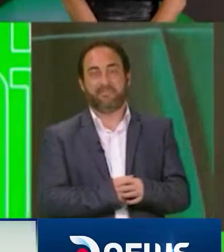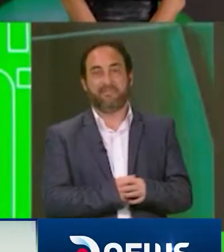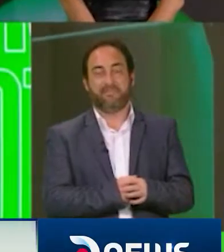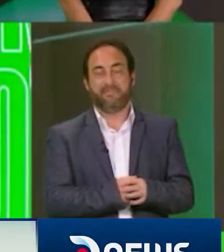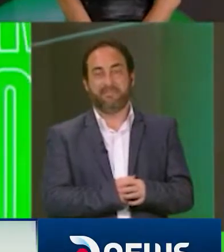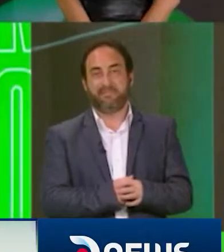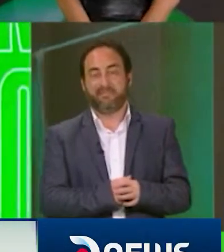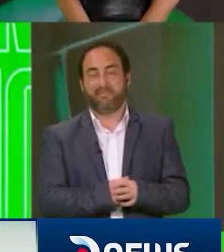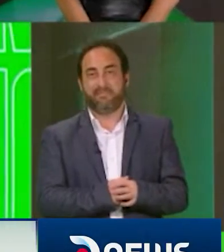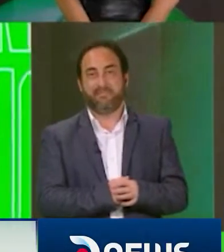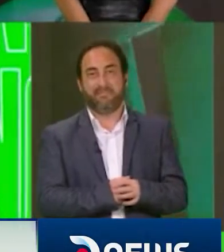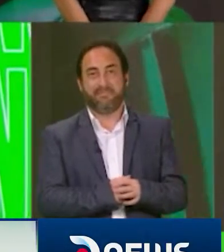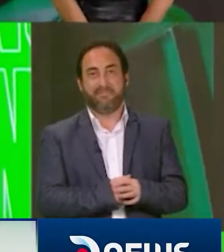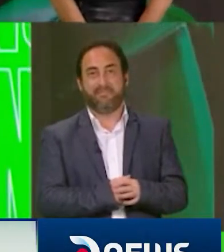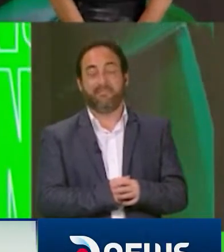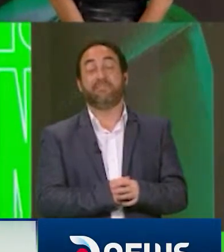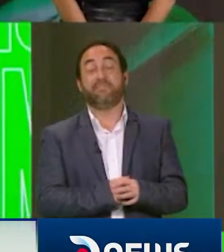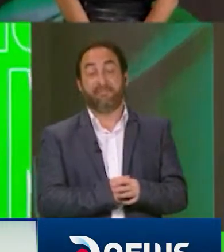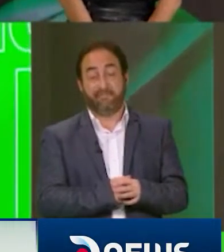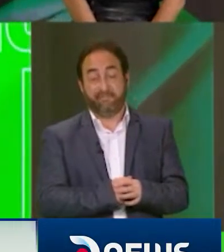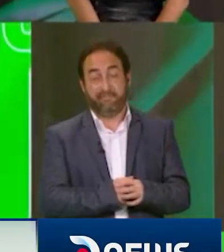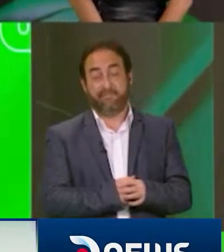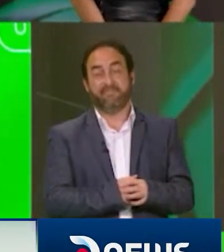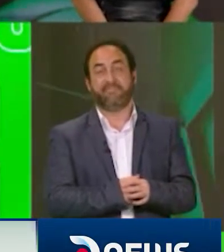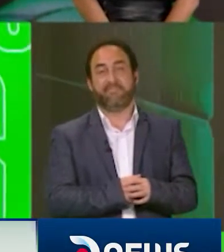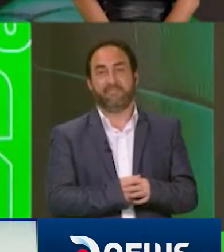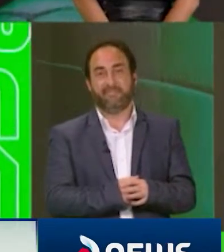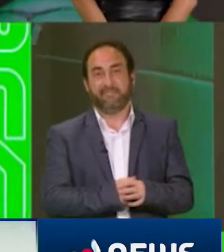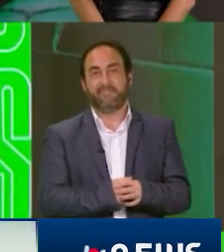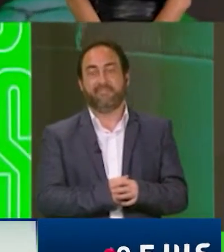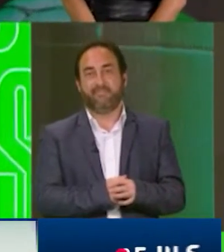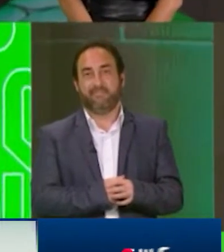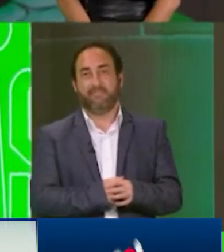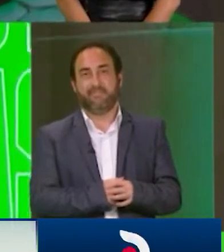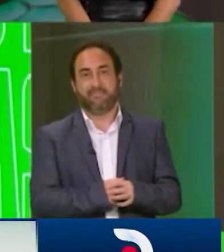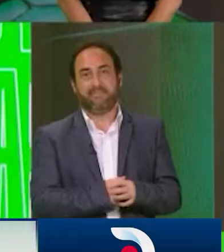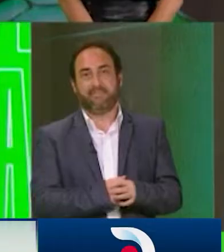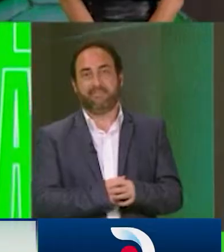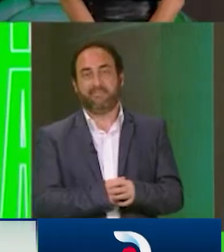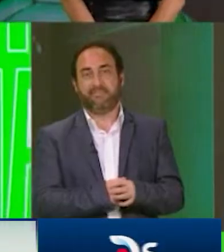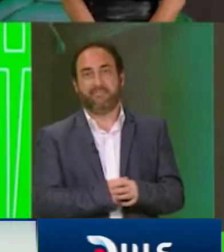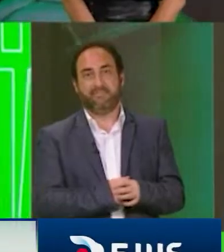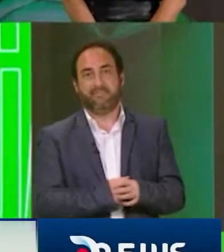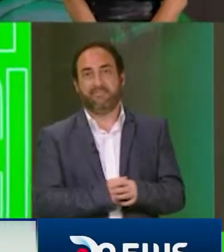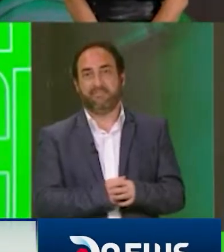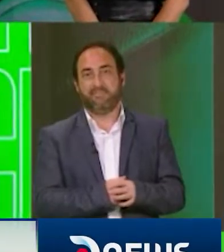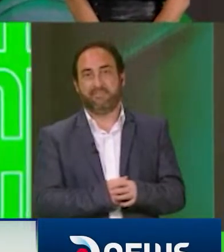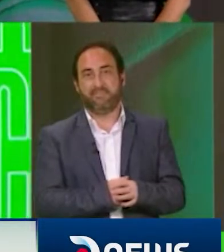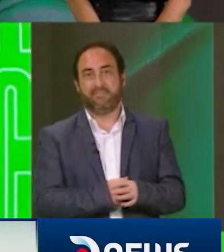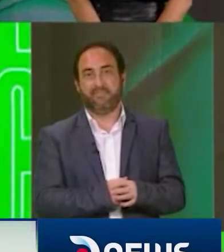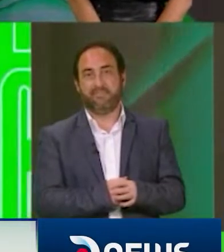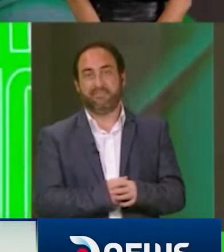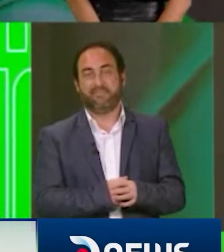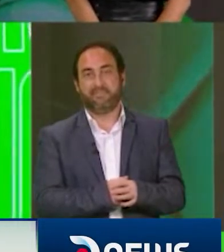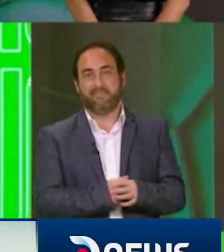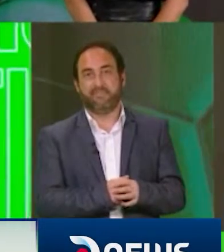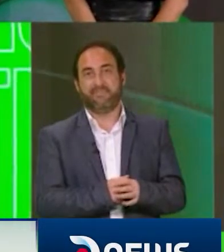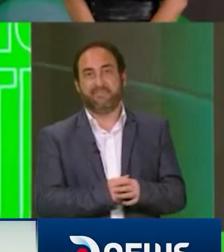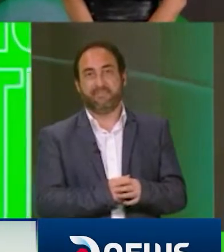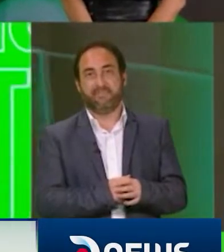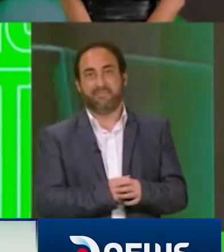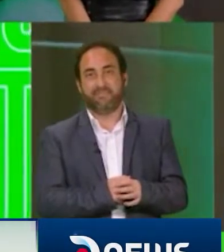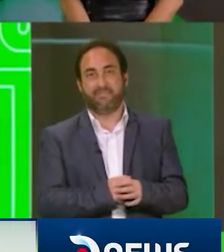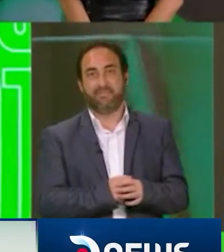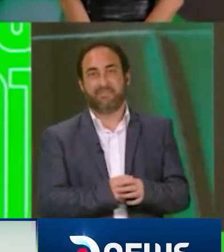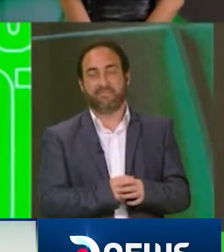Se jugaban simultáneo en Europa y en Centro y Norteamérica, pero la presión era que no se debería jugar en Sudamérica. Aún